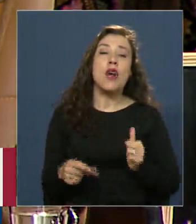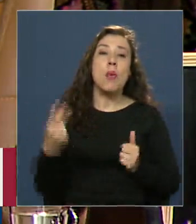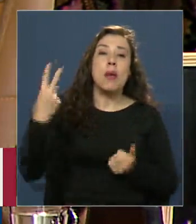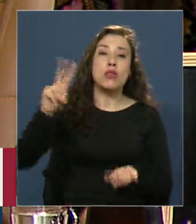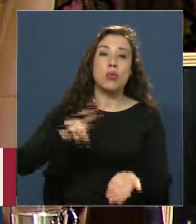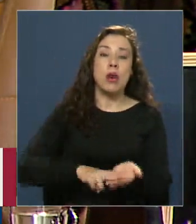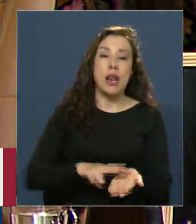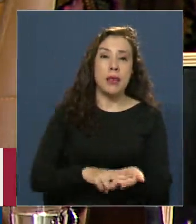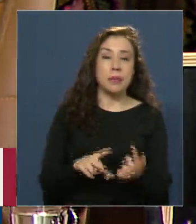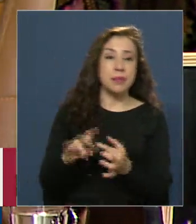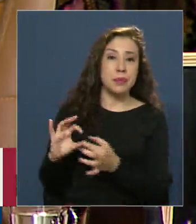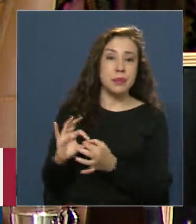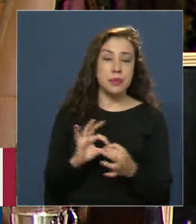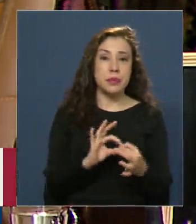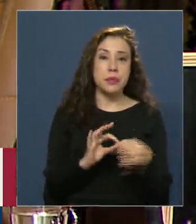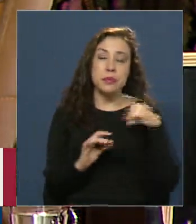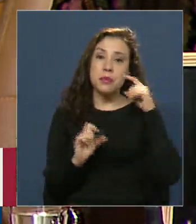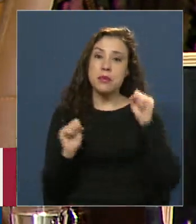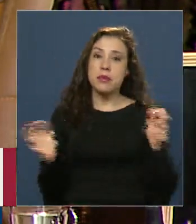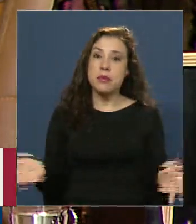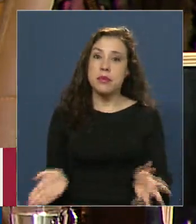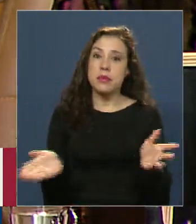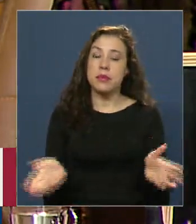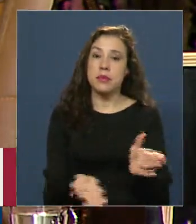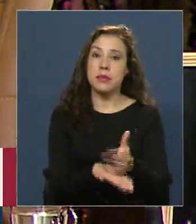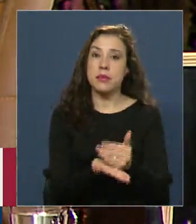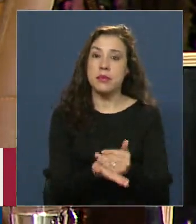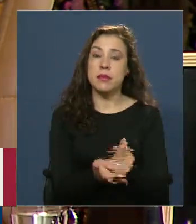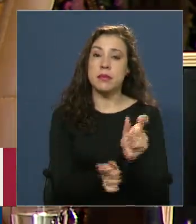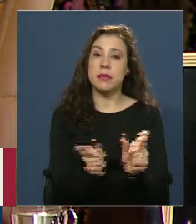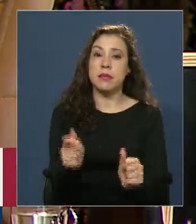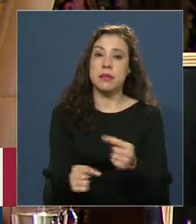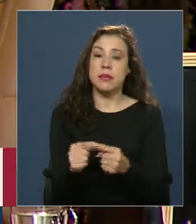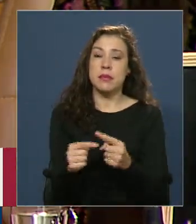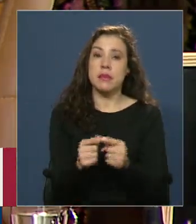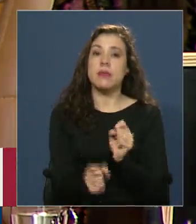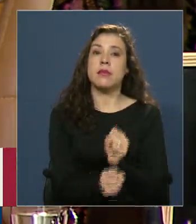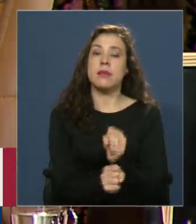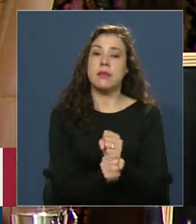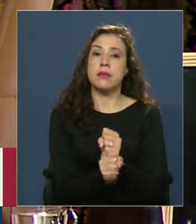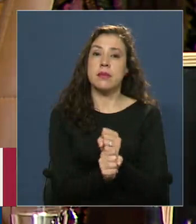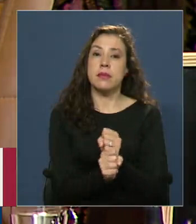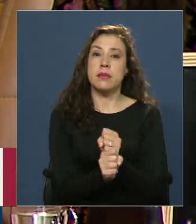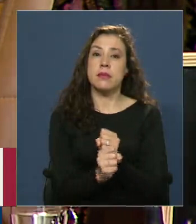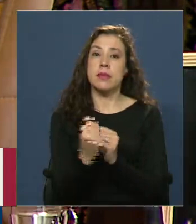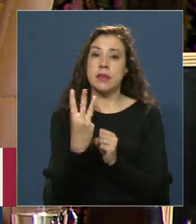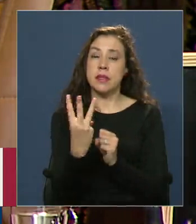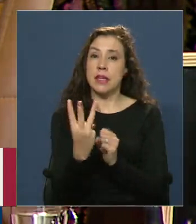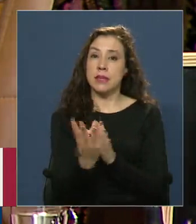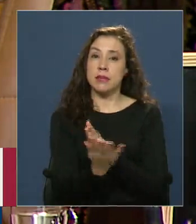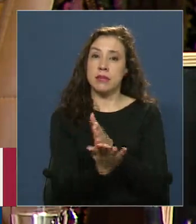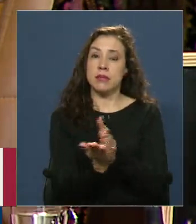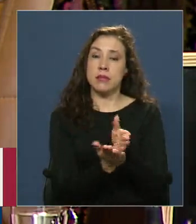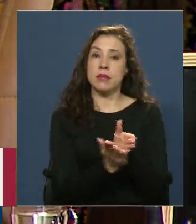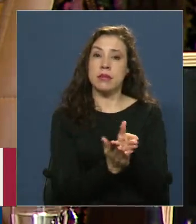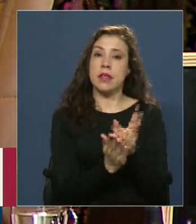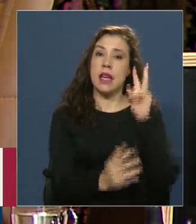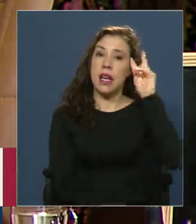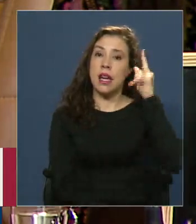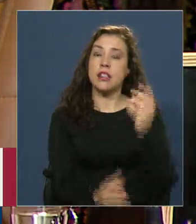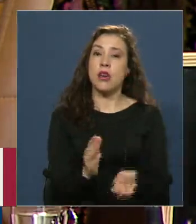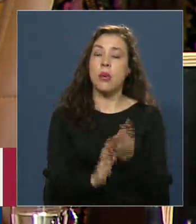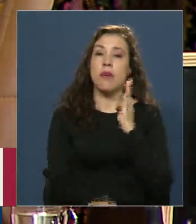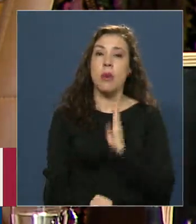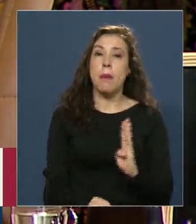realidad. Es por eso que para poder impulsar esta agenda a clase media se está trabajando desde tres ejes. Uno, creación de